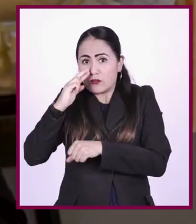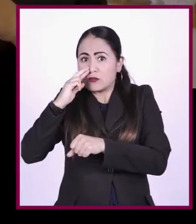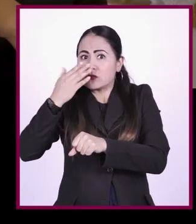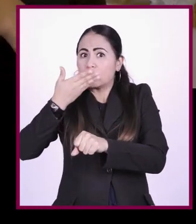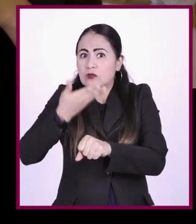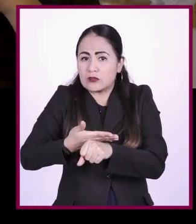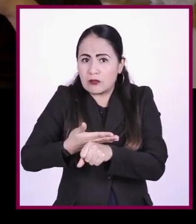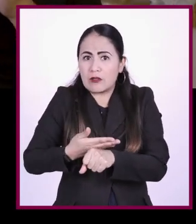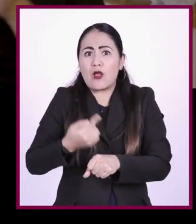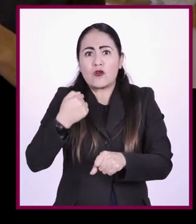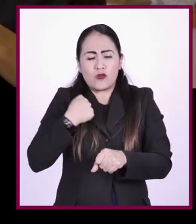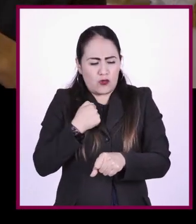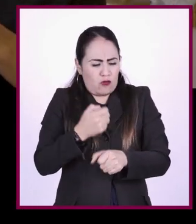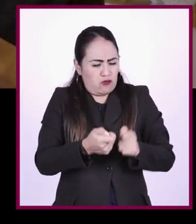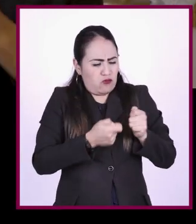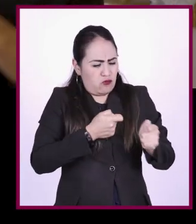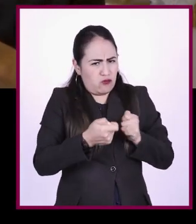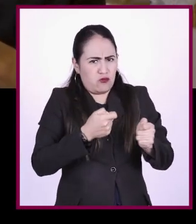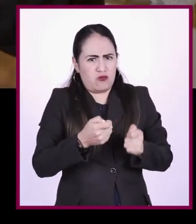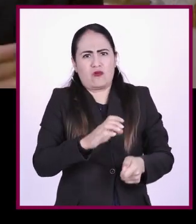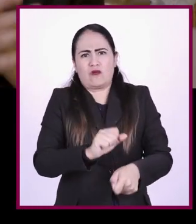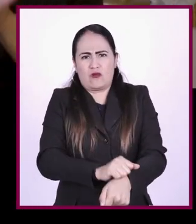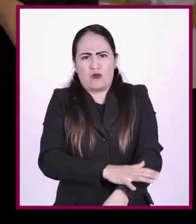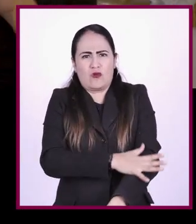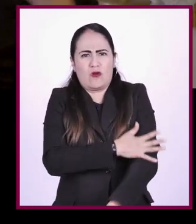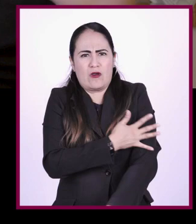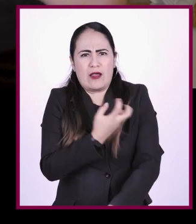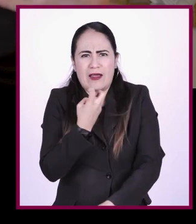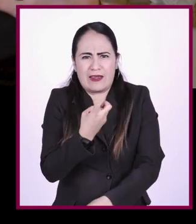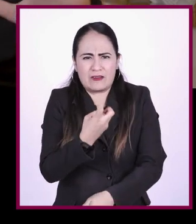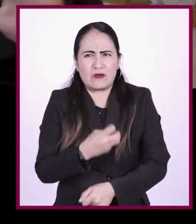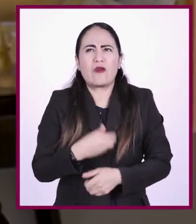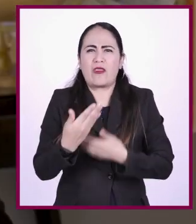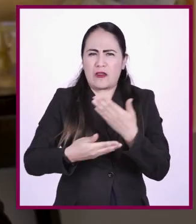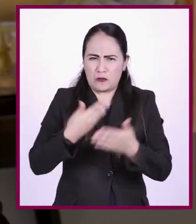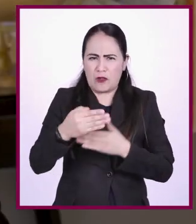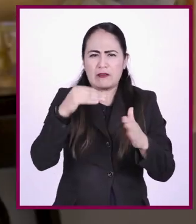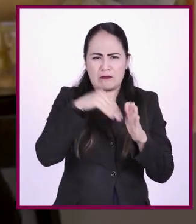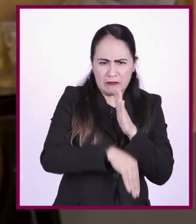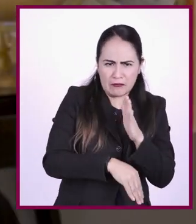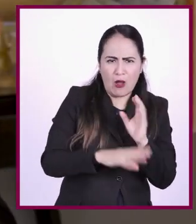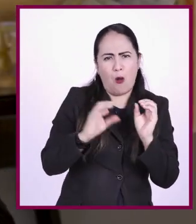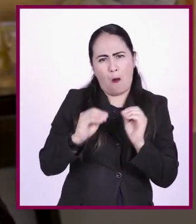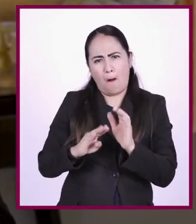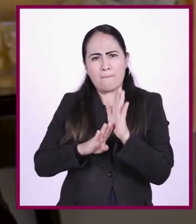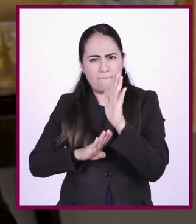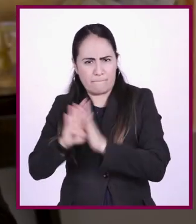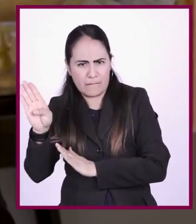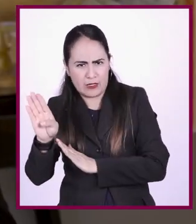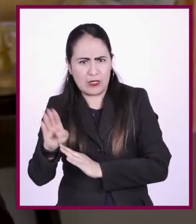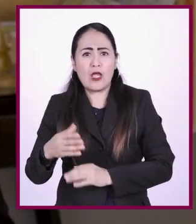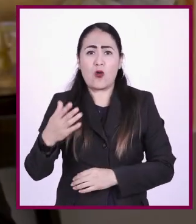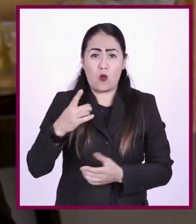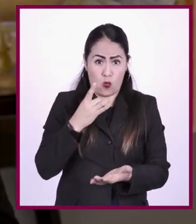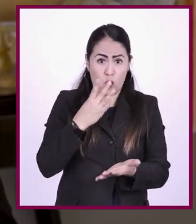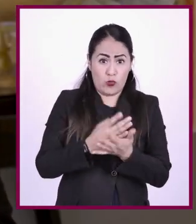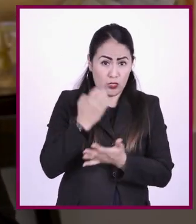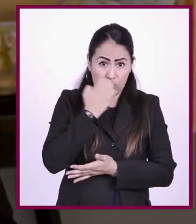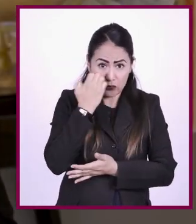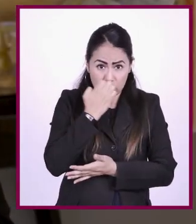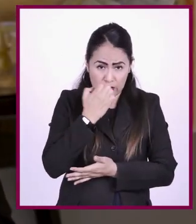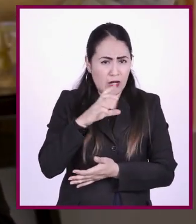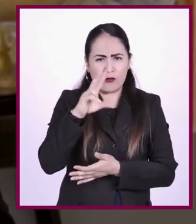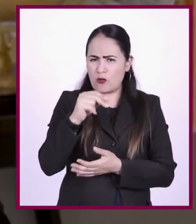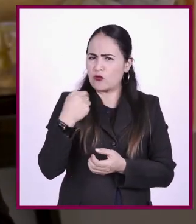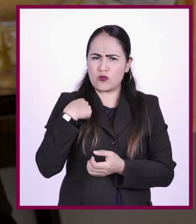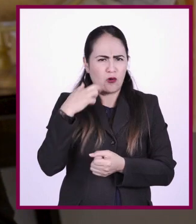responsabilidad. Cómo respondo ante mis emociones hace toda la diferencia. Pero no solo en la escuela. Me hago responsable de mí